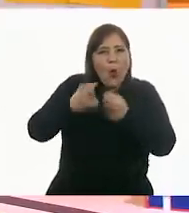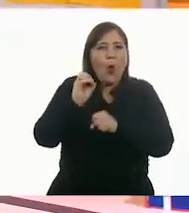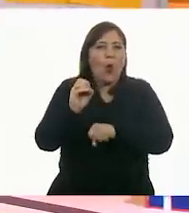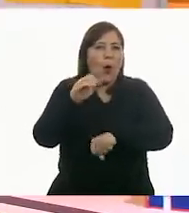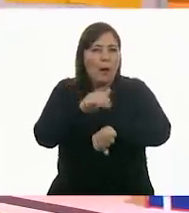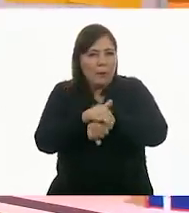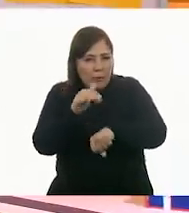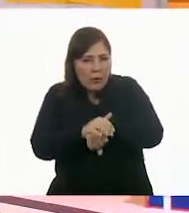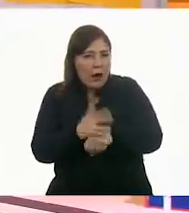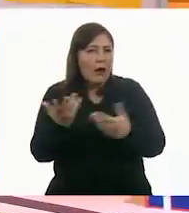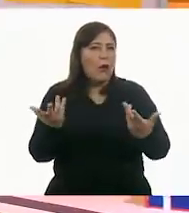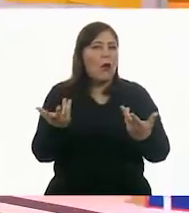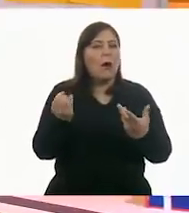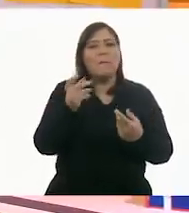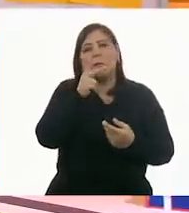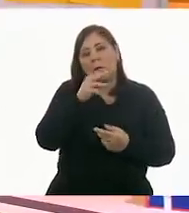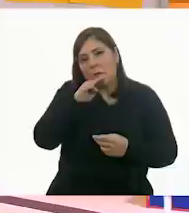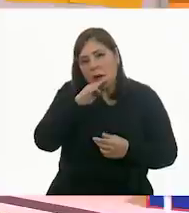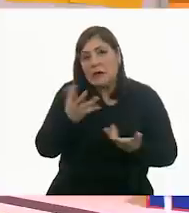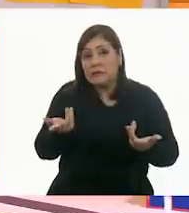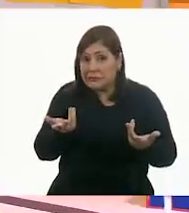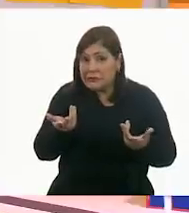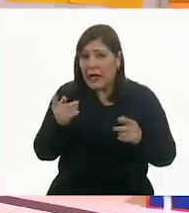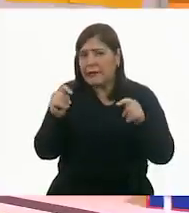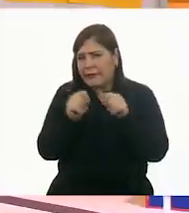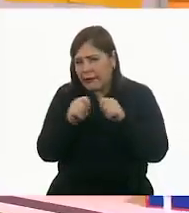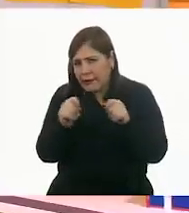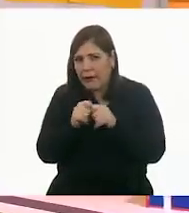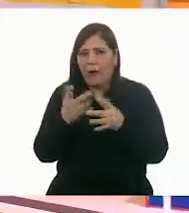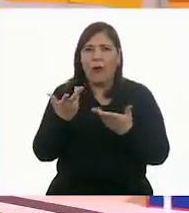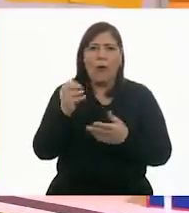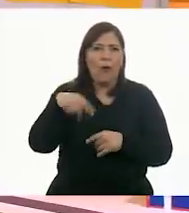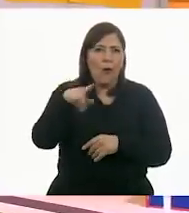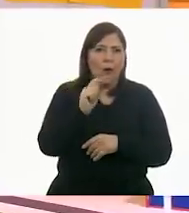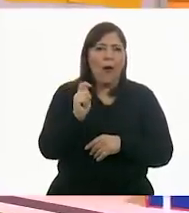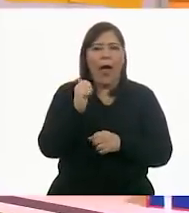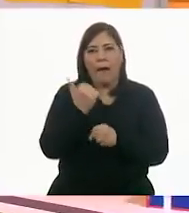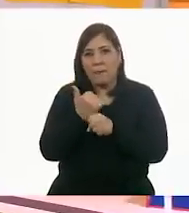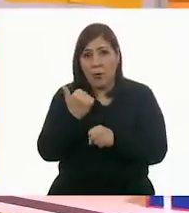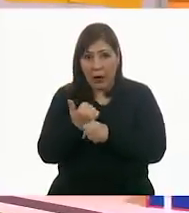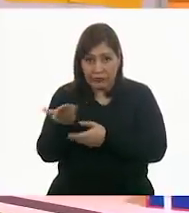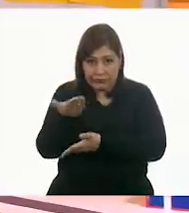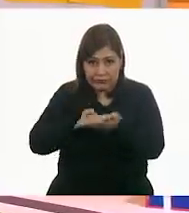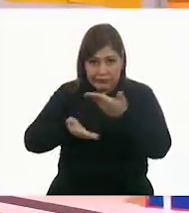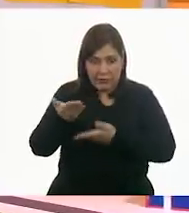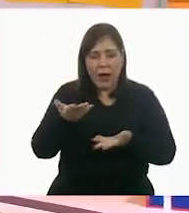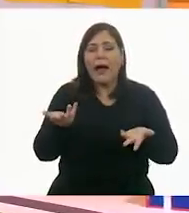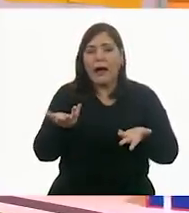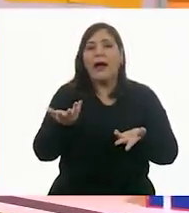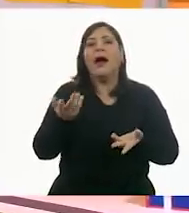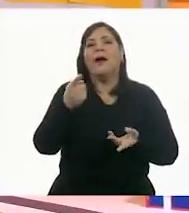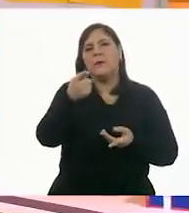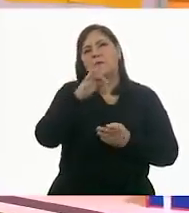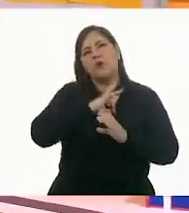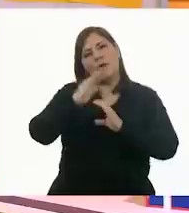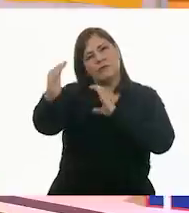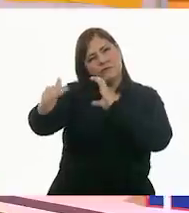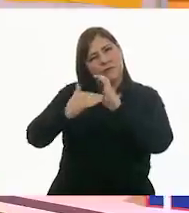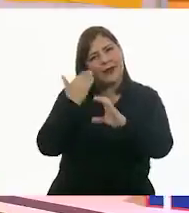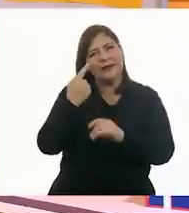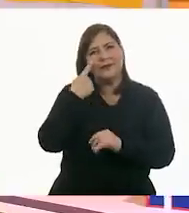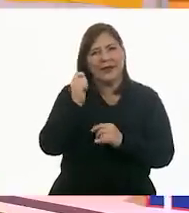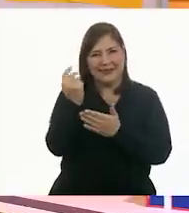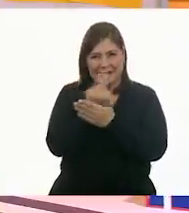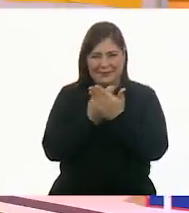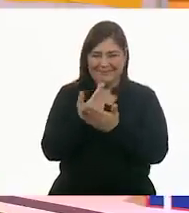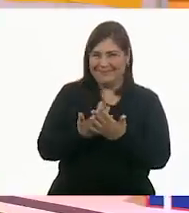con tus amigos, familia, tus papás? ¿No? Tus tíos, tus abuelitos, ¿va? Y ya sabes, mándanos tu dibujo,